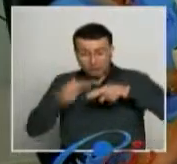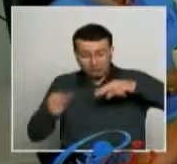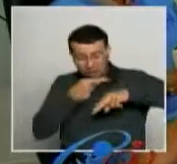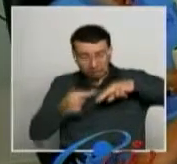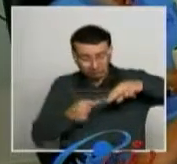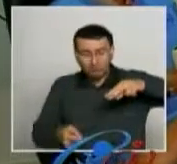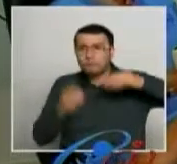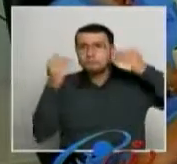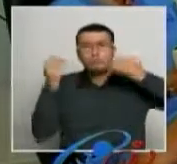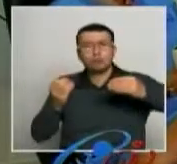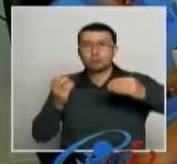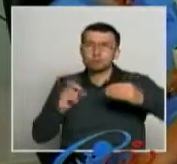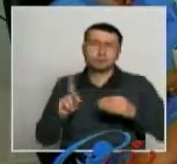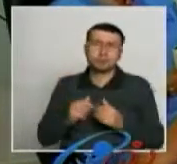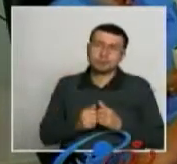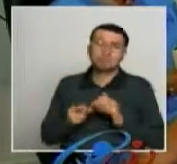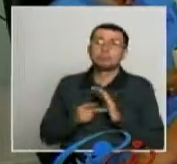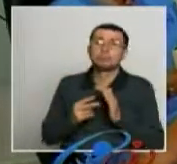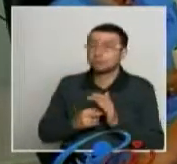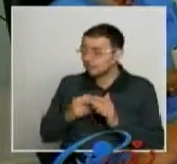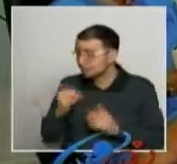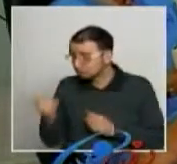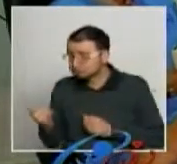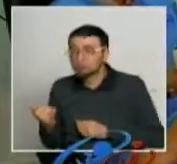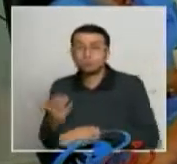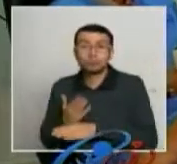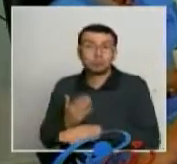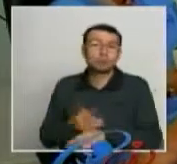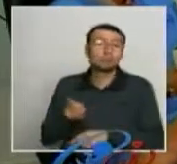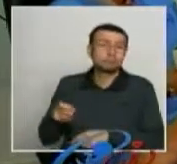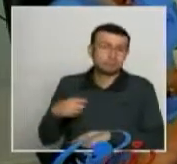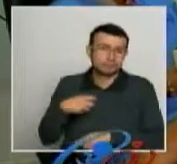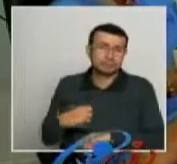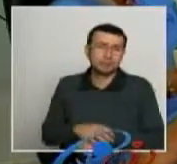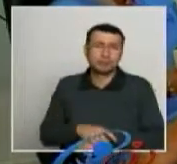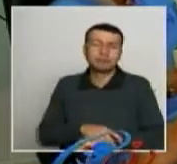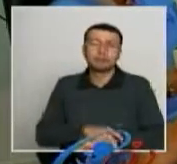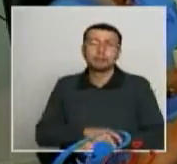que debido al problema, a la falta de